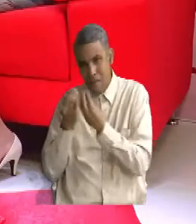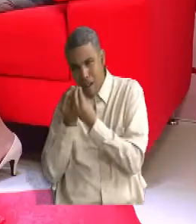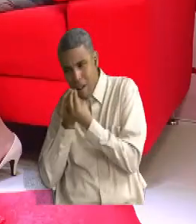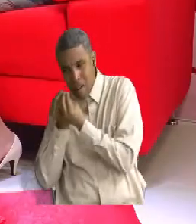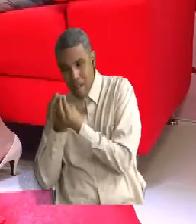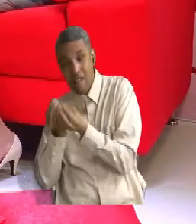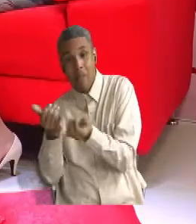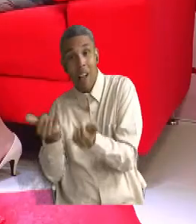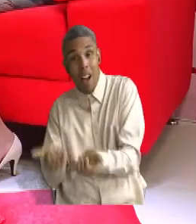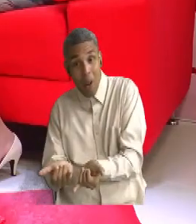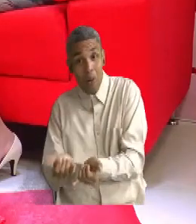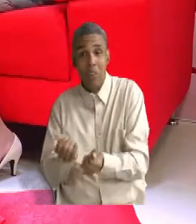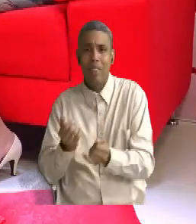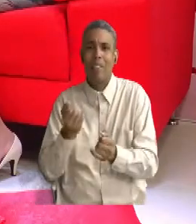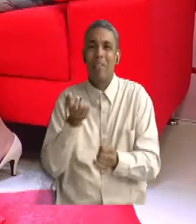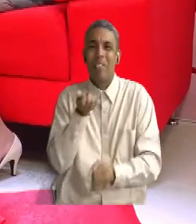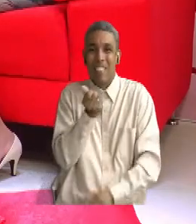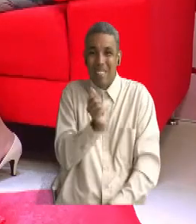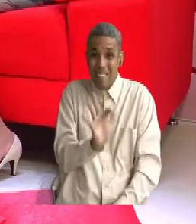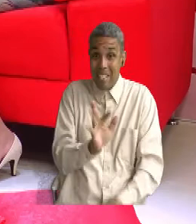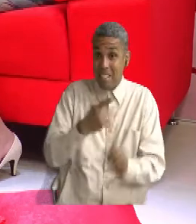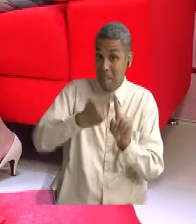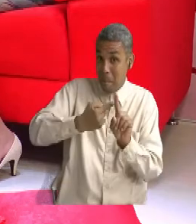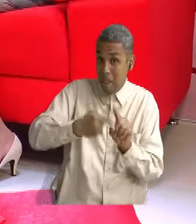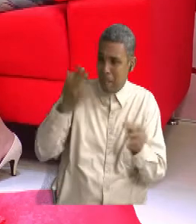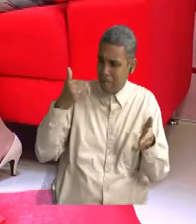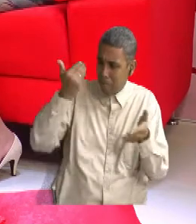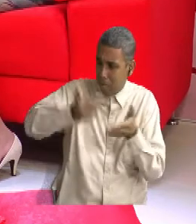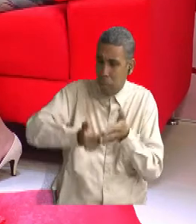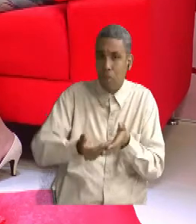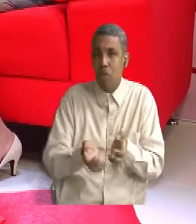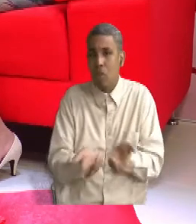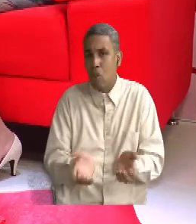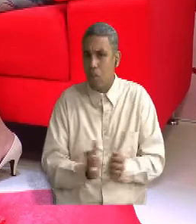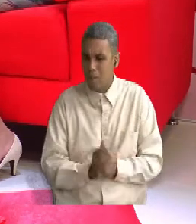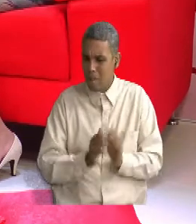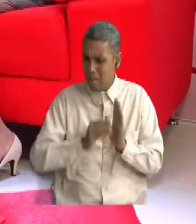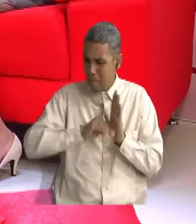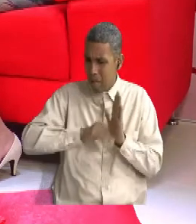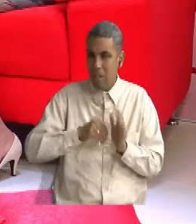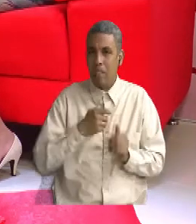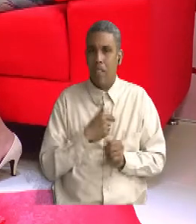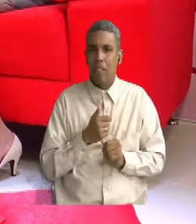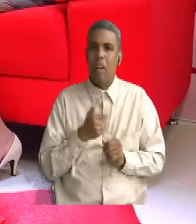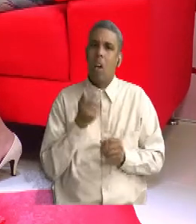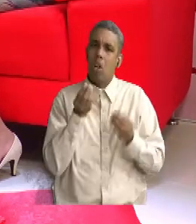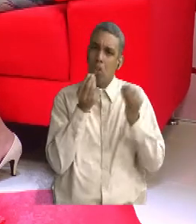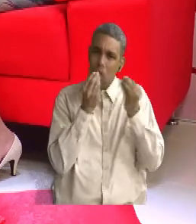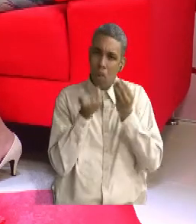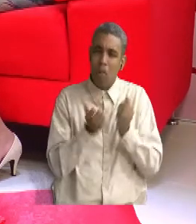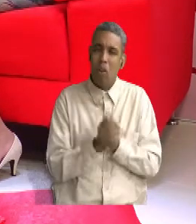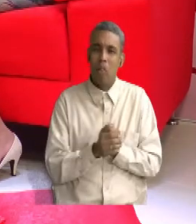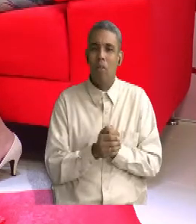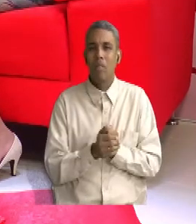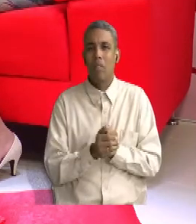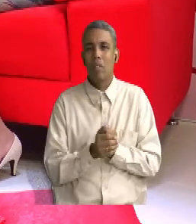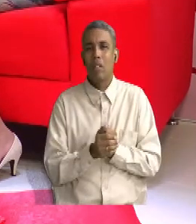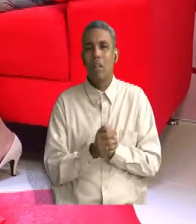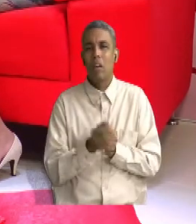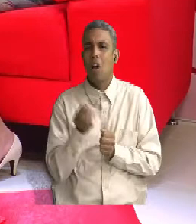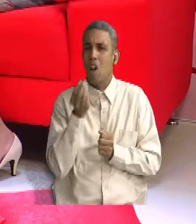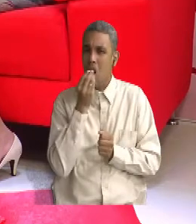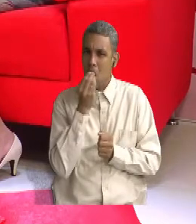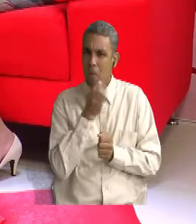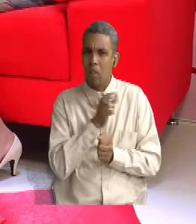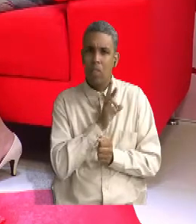manera saludable, que es comiendo 5 a 6 veces al día, pues me ha ido muy bien, gracias a Dios. Ahora estoy vendiendo almuerzos saludables